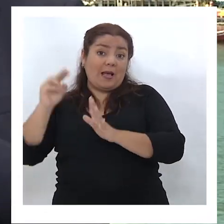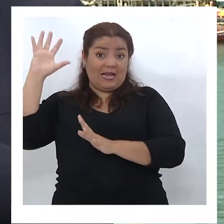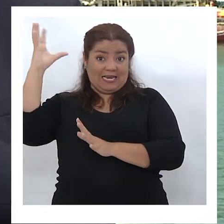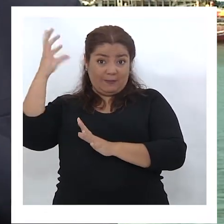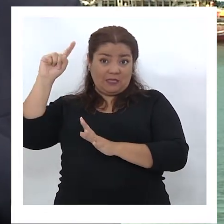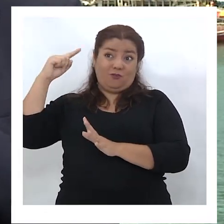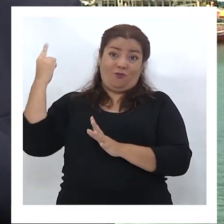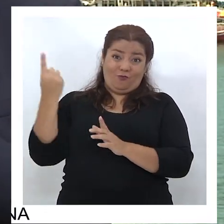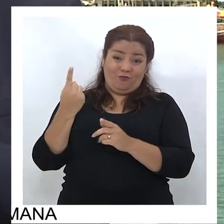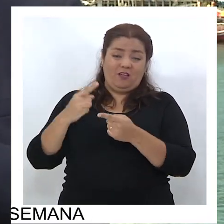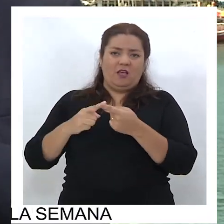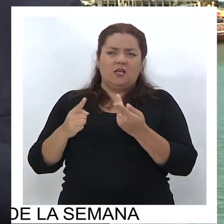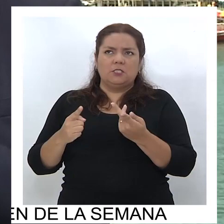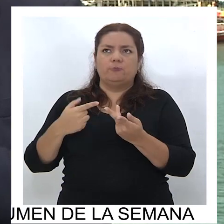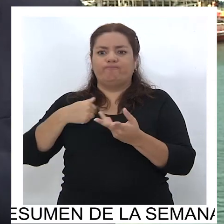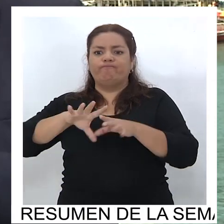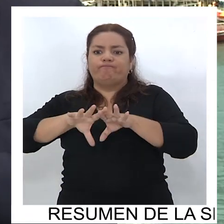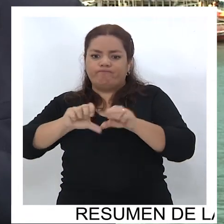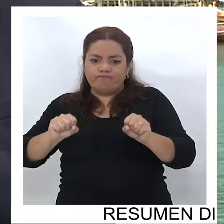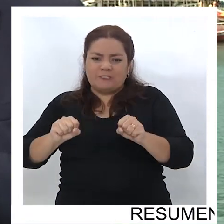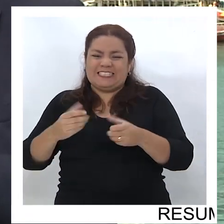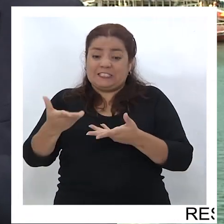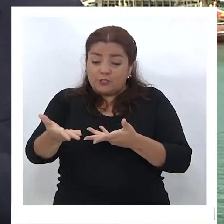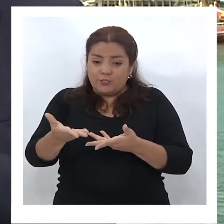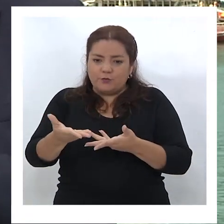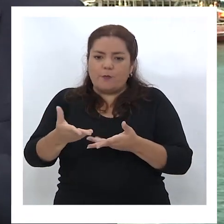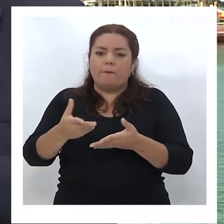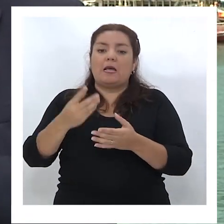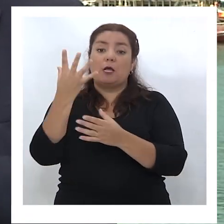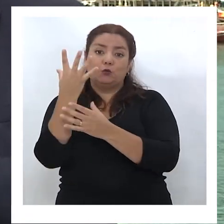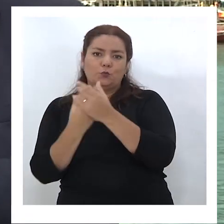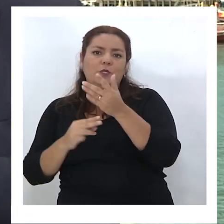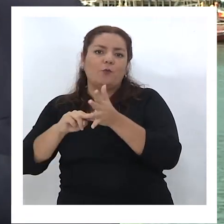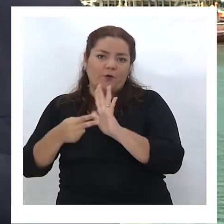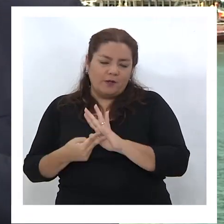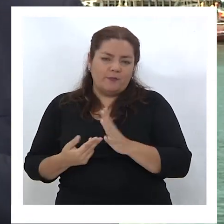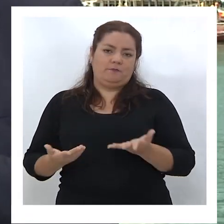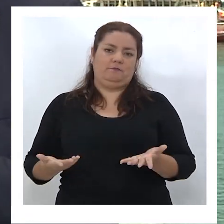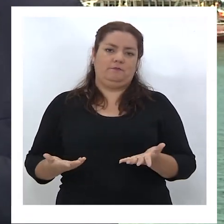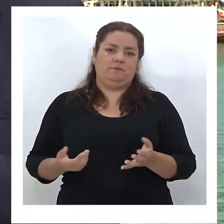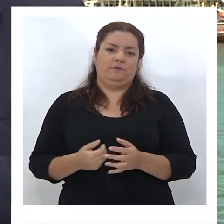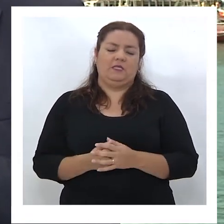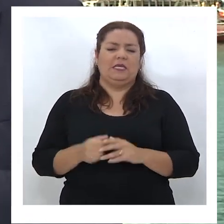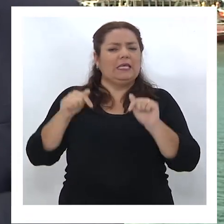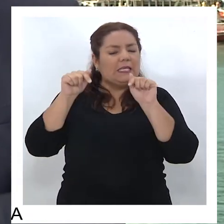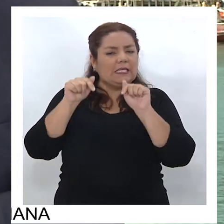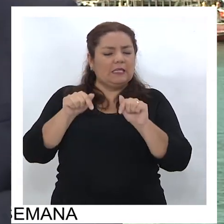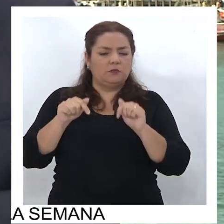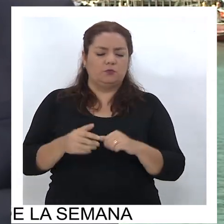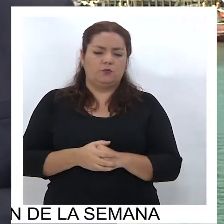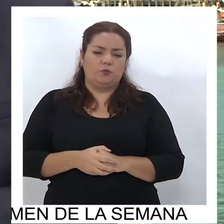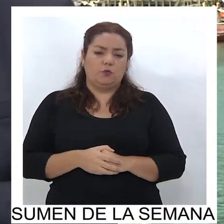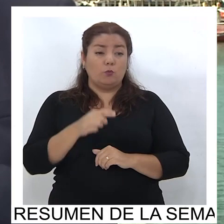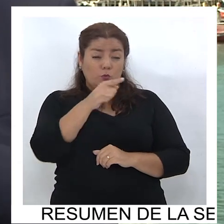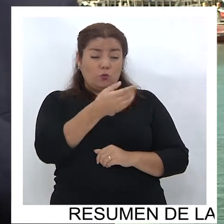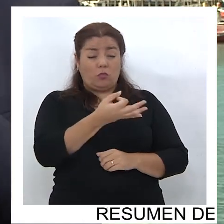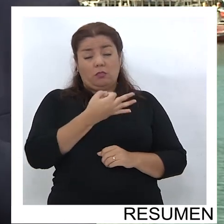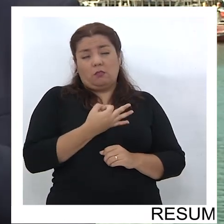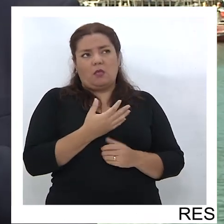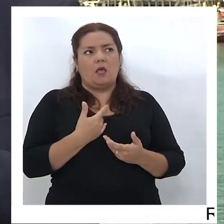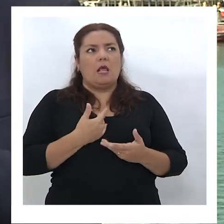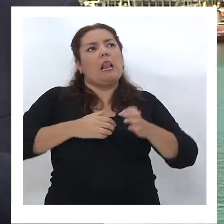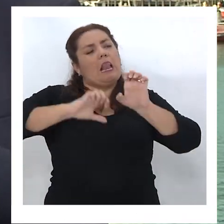y finalmente no logran a la velocidad que necesitamos solucionar el problema del cambio climático. Y desde ese punto de vista, como tú bien dices, claro,